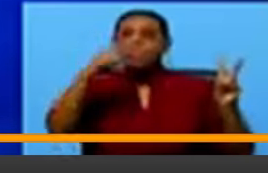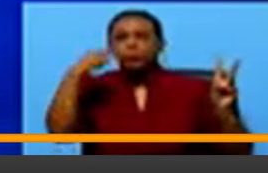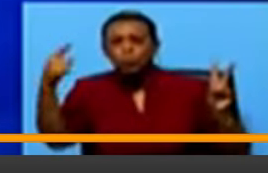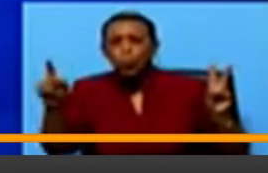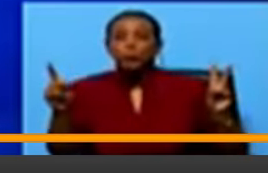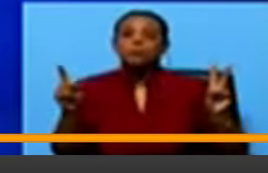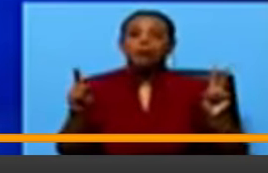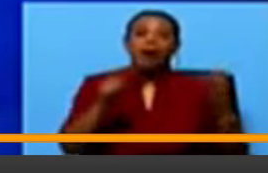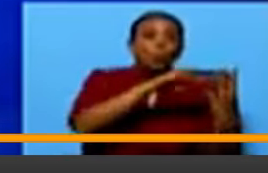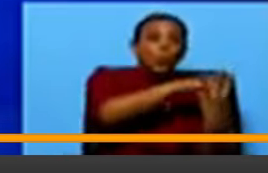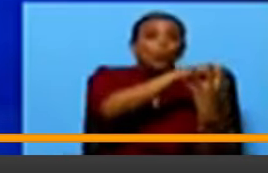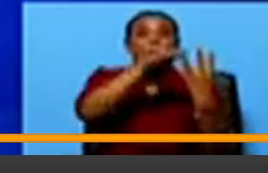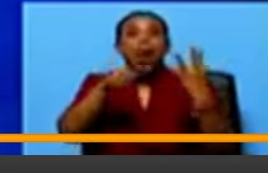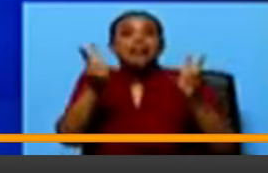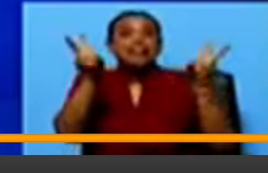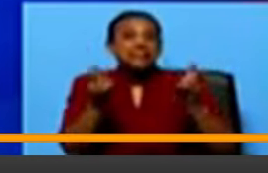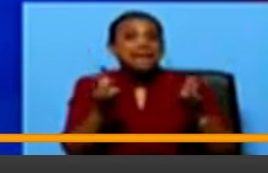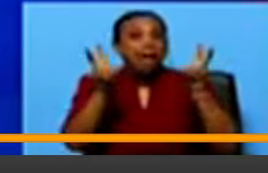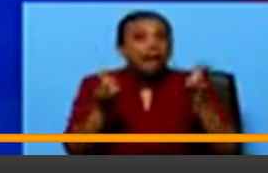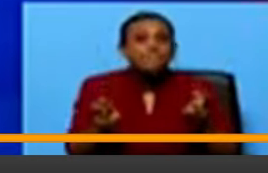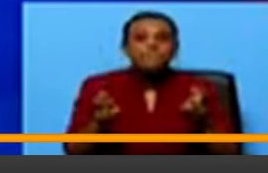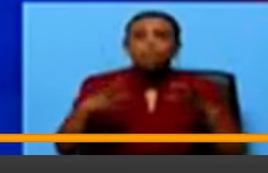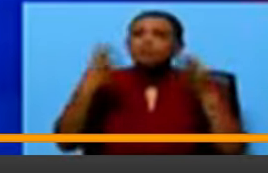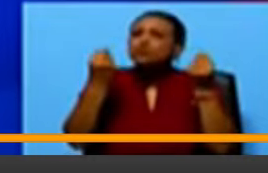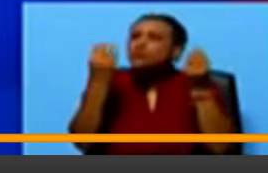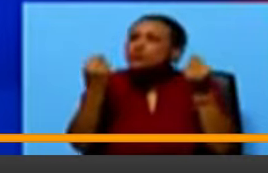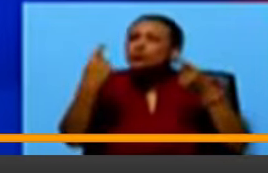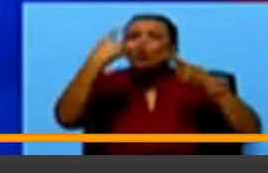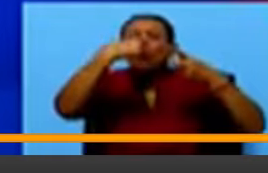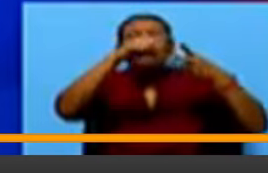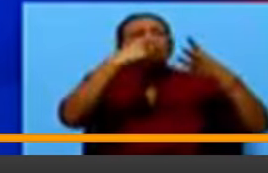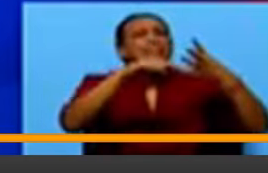también los temas abundan,